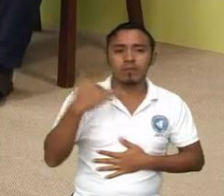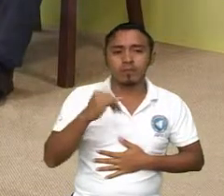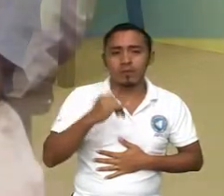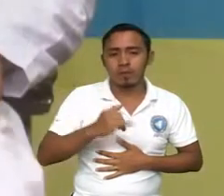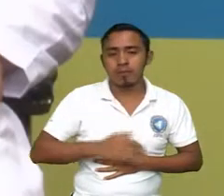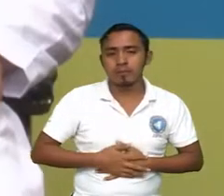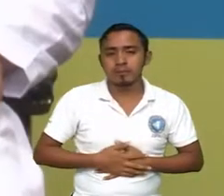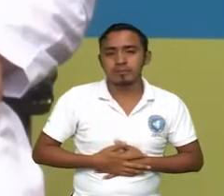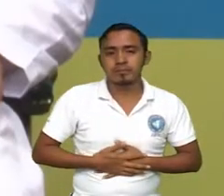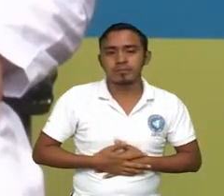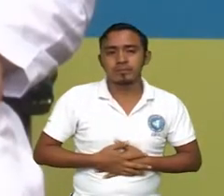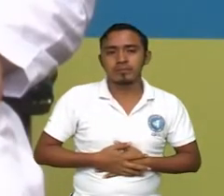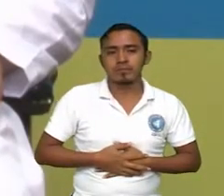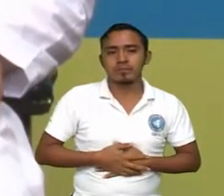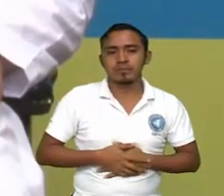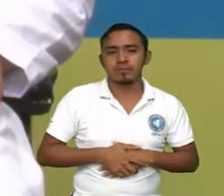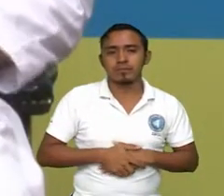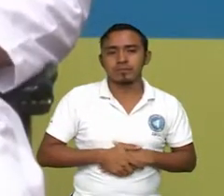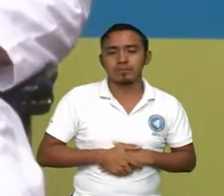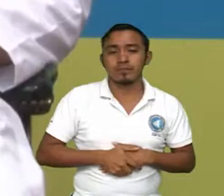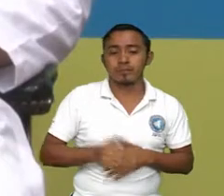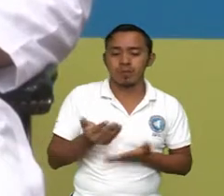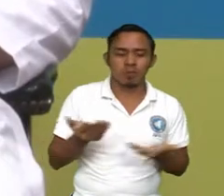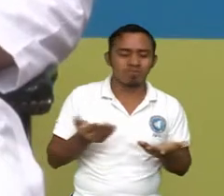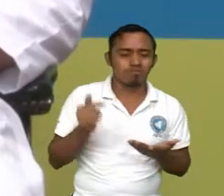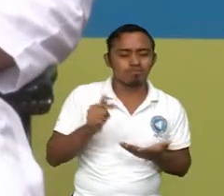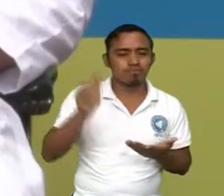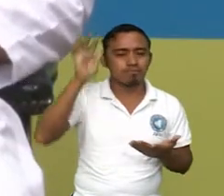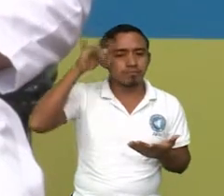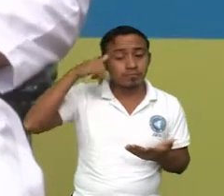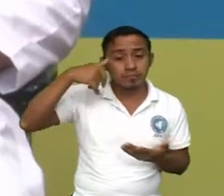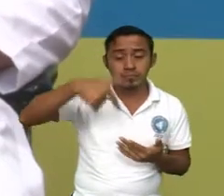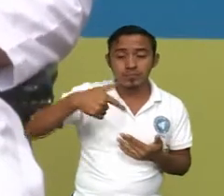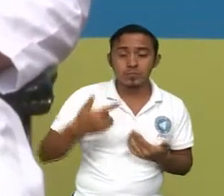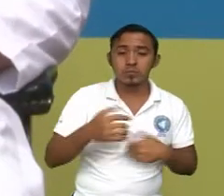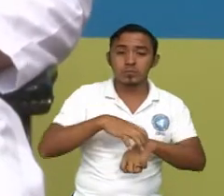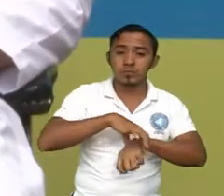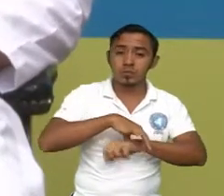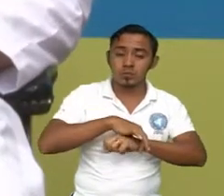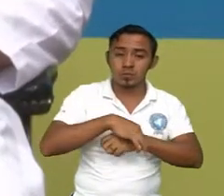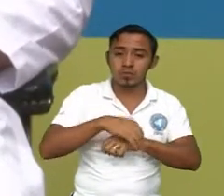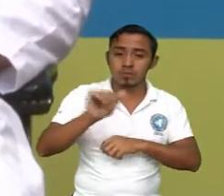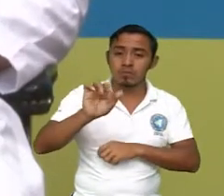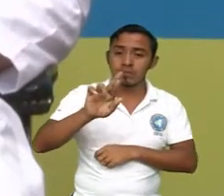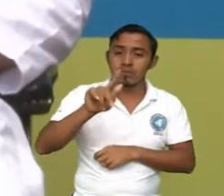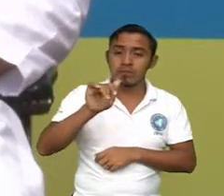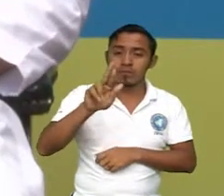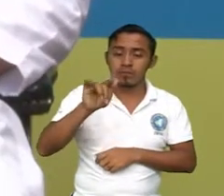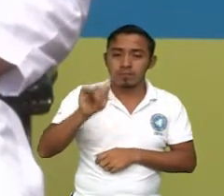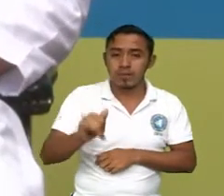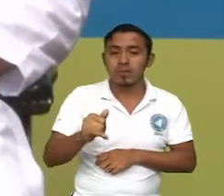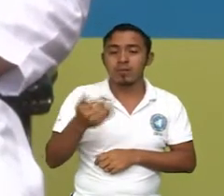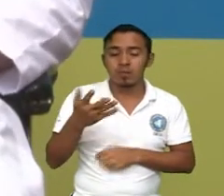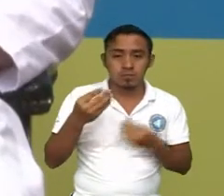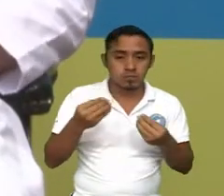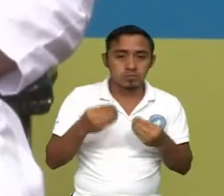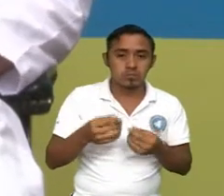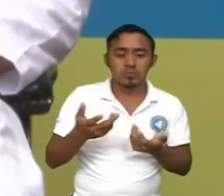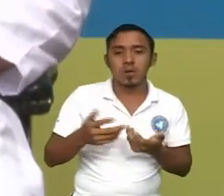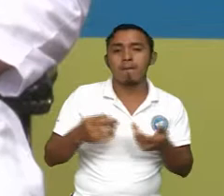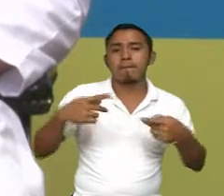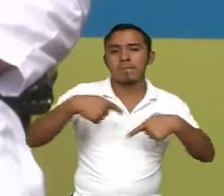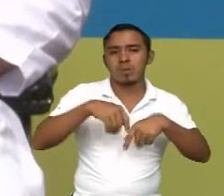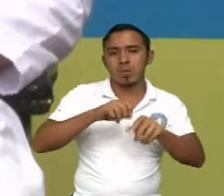qué lo más triste de llegar de una artritis avanzada imagen los jóvenes puede ser la deformidad